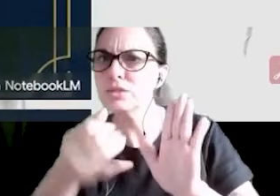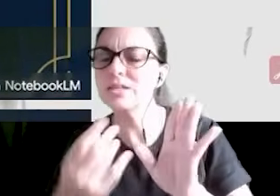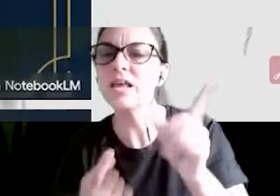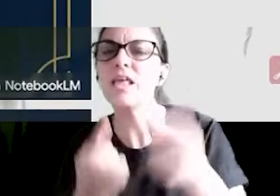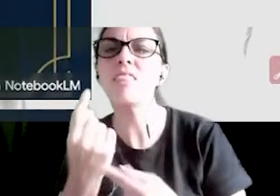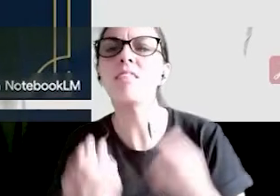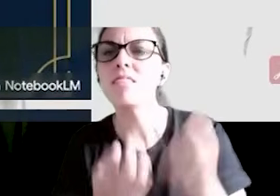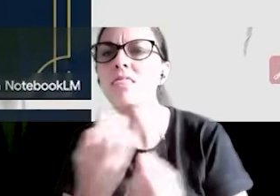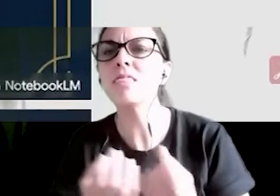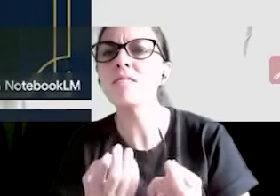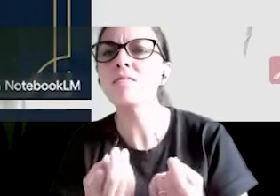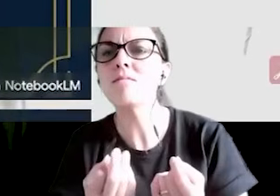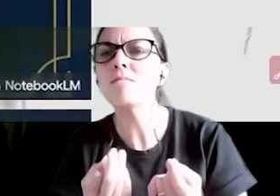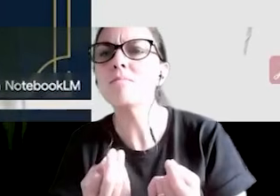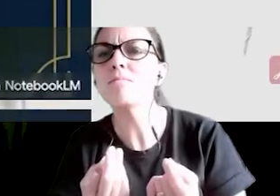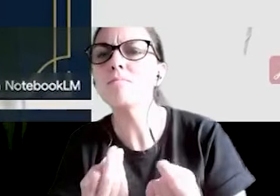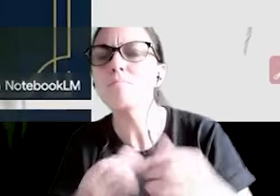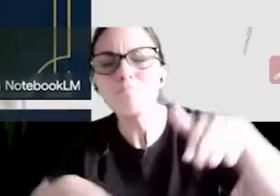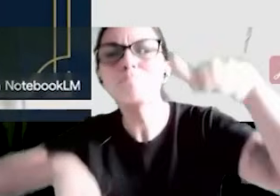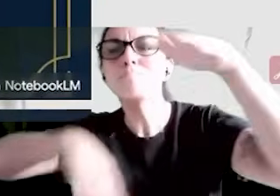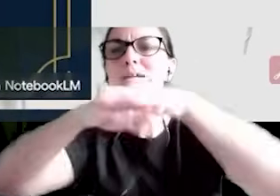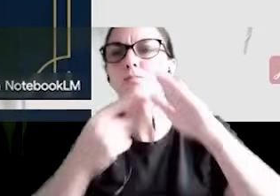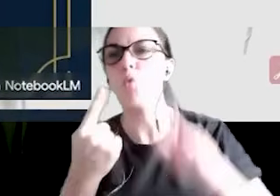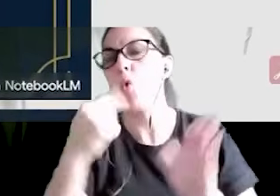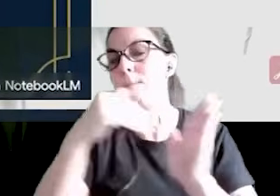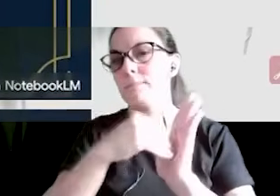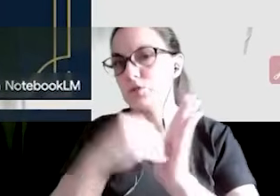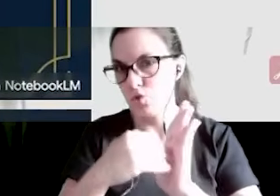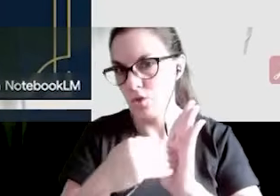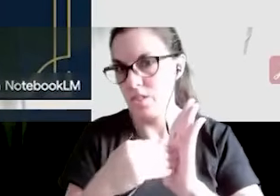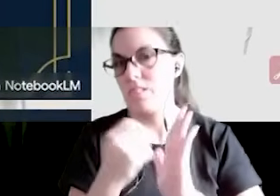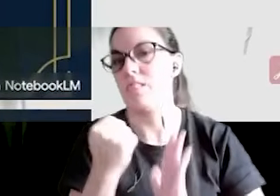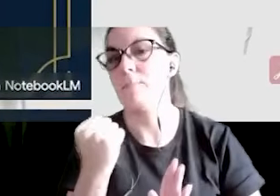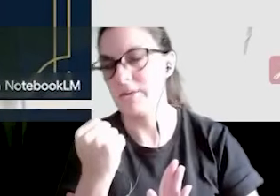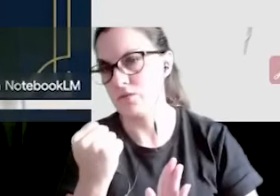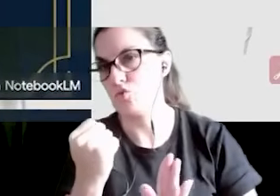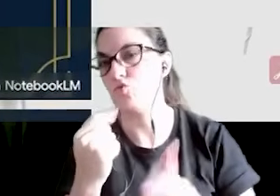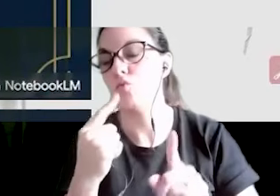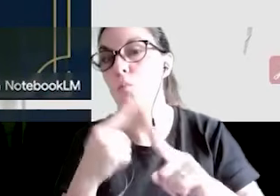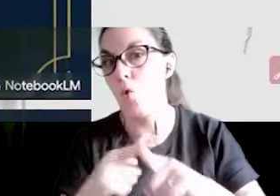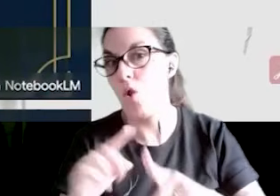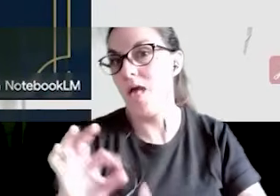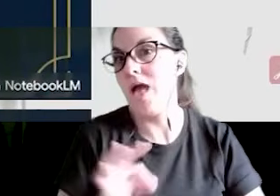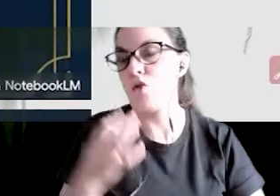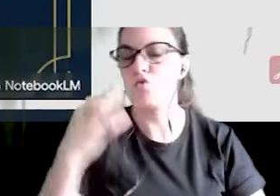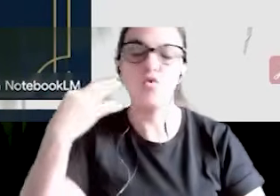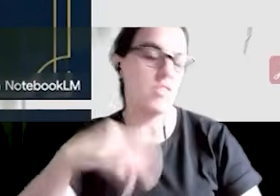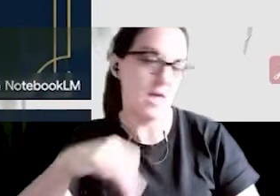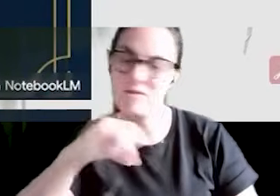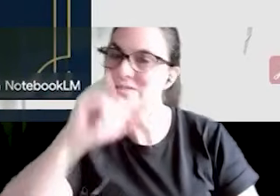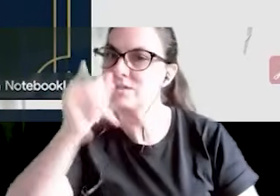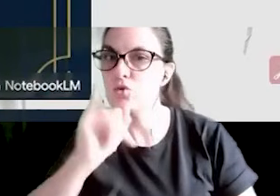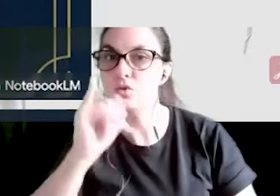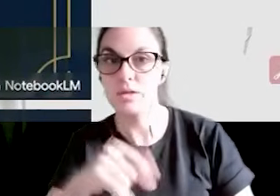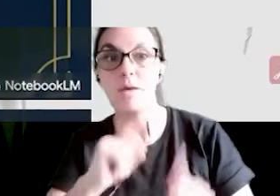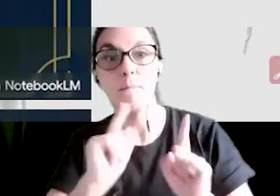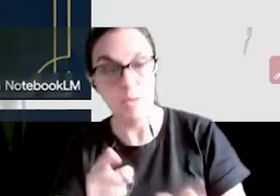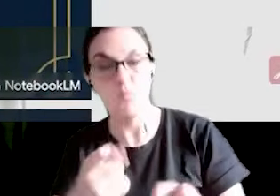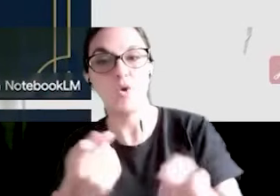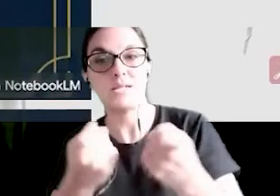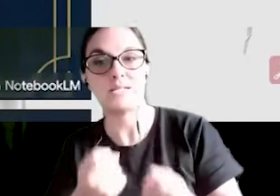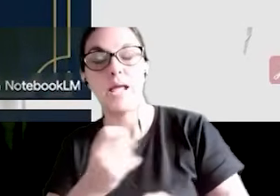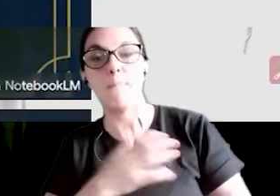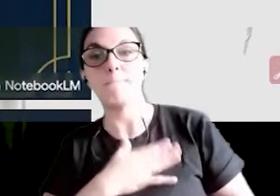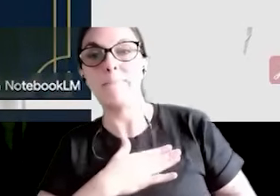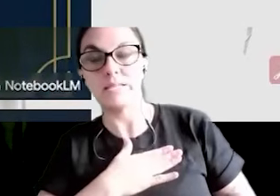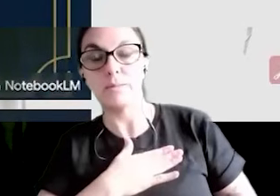tener ingresos de hasta 1.000 millones de pesos anuales. Y por otro lado, no tienen que ser poseedores de un patrimonio